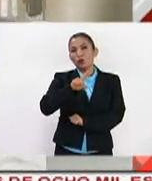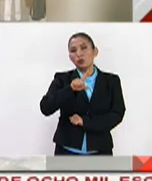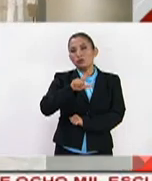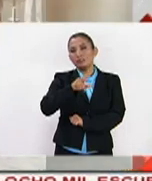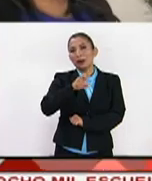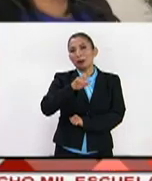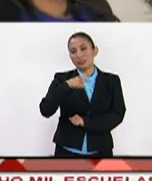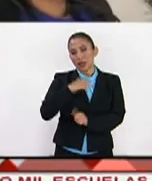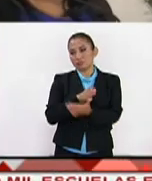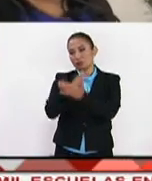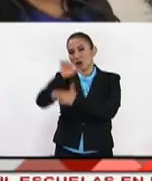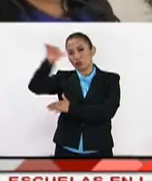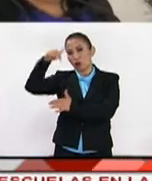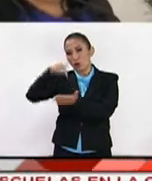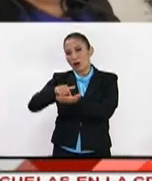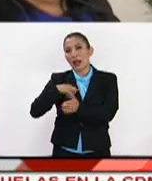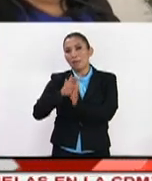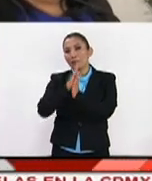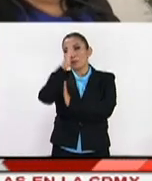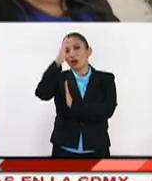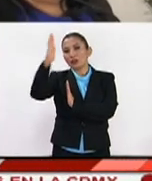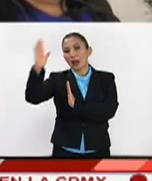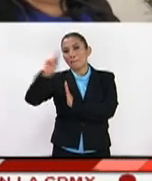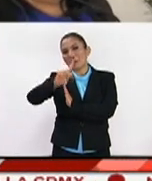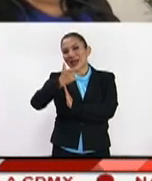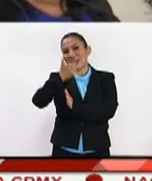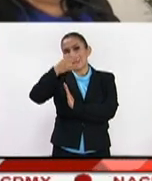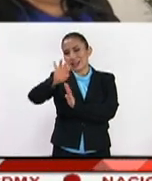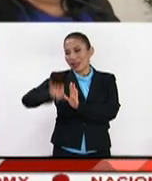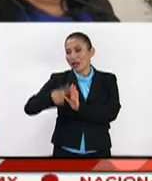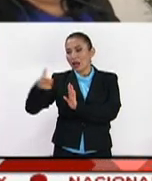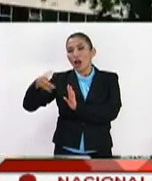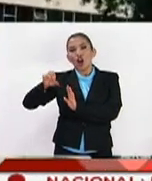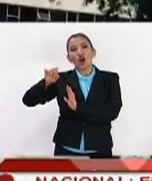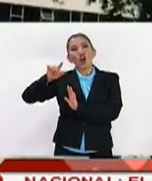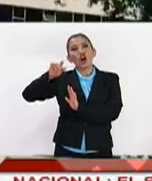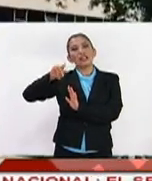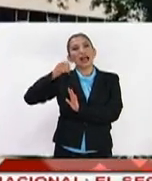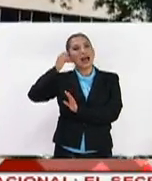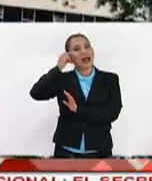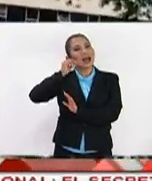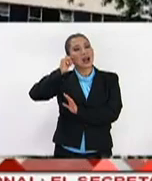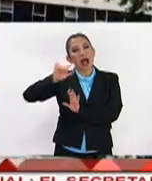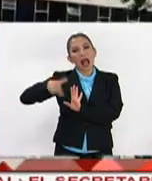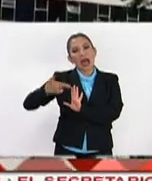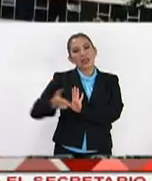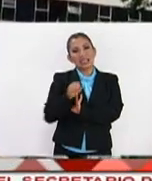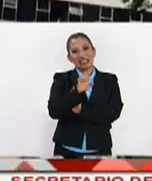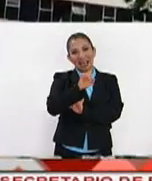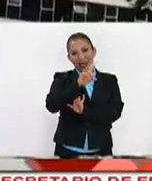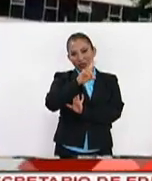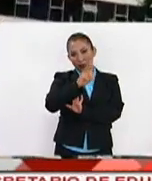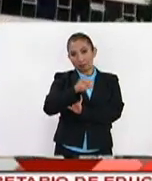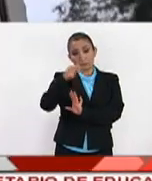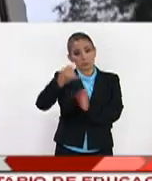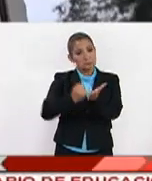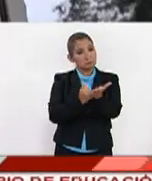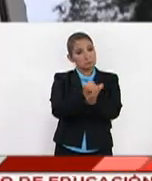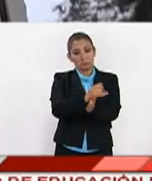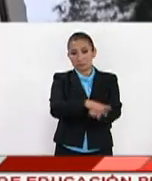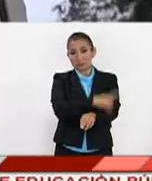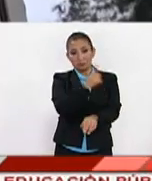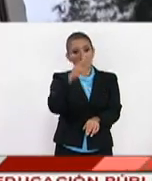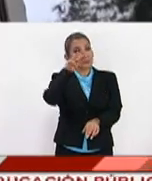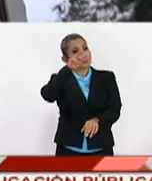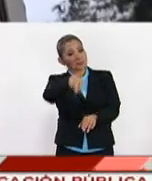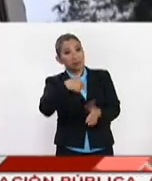va a despachar en la sede de la biblioteca de la PGR, que está en la colonia Guerrero, a un lado del Aceido. Esta decisión se tomó